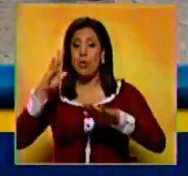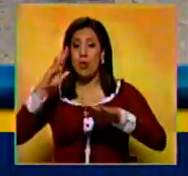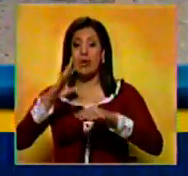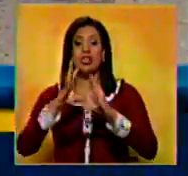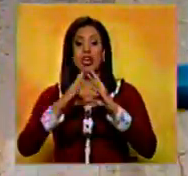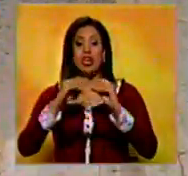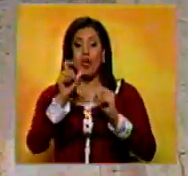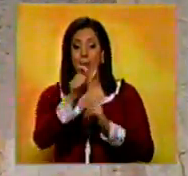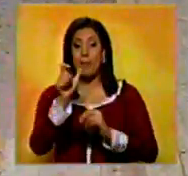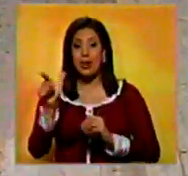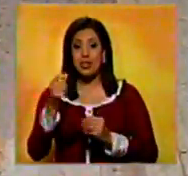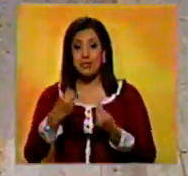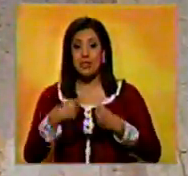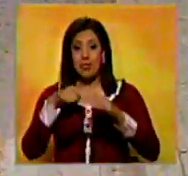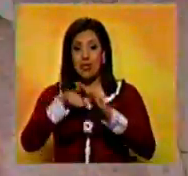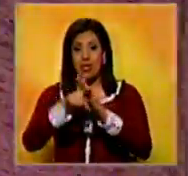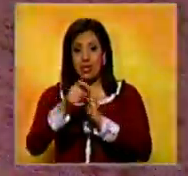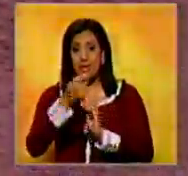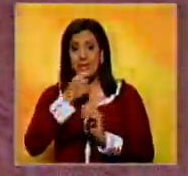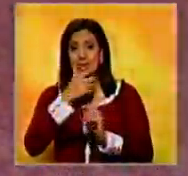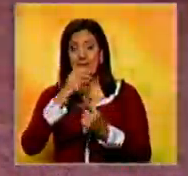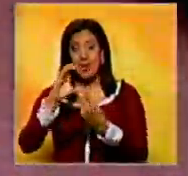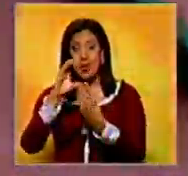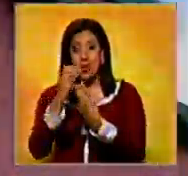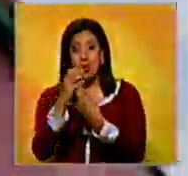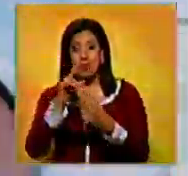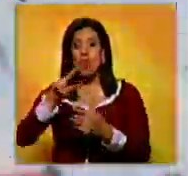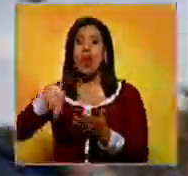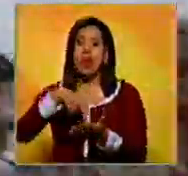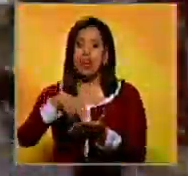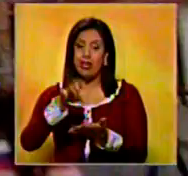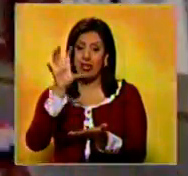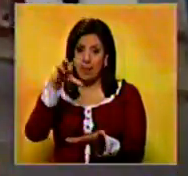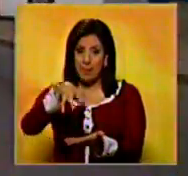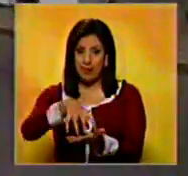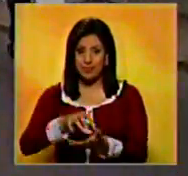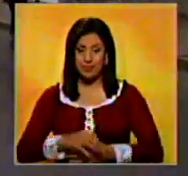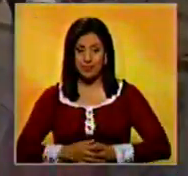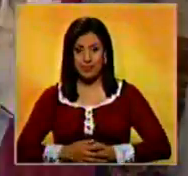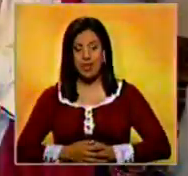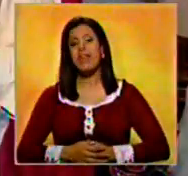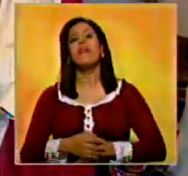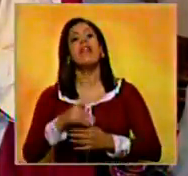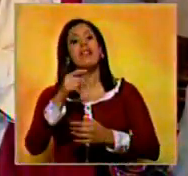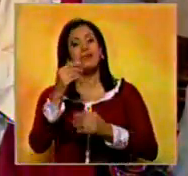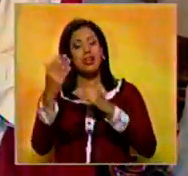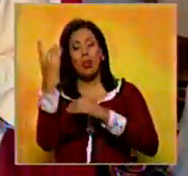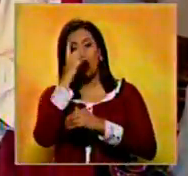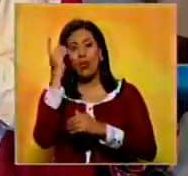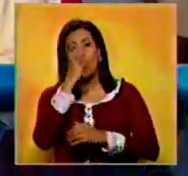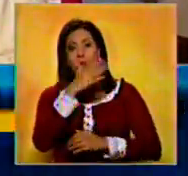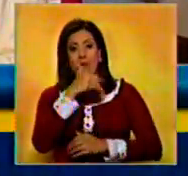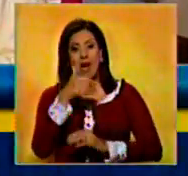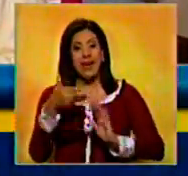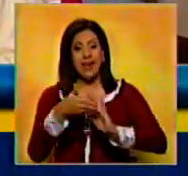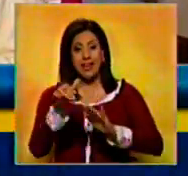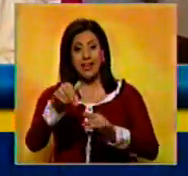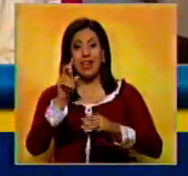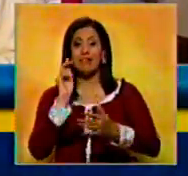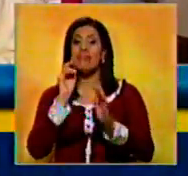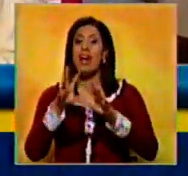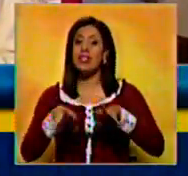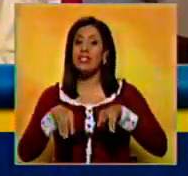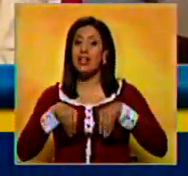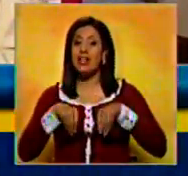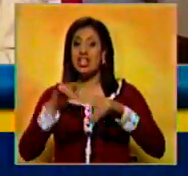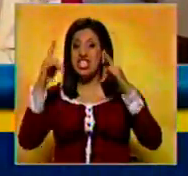para toos los habitantes de esta hermosa y cultural Región del país Sin lugar a dudas este reconocimiento mantiene a yare y